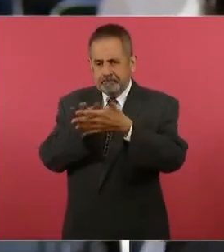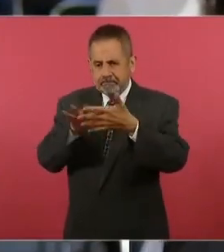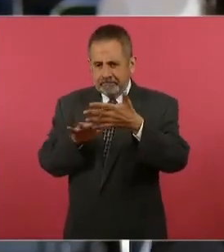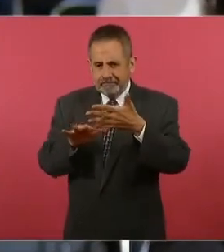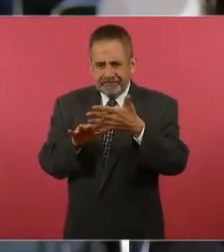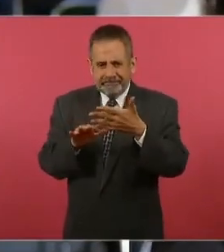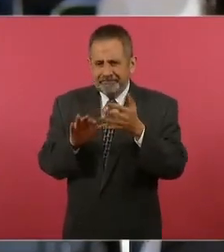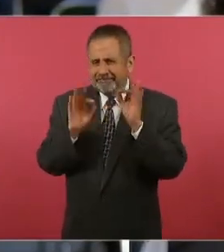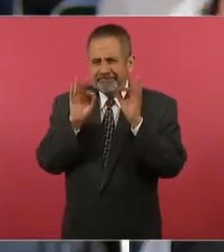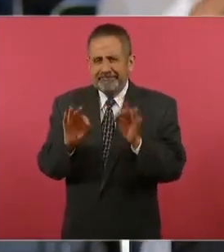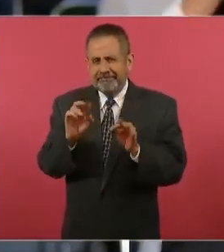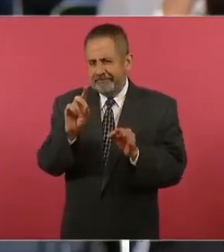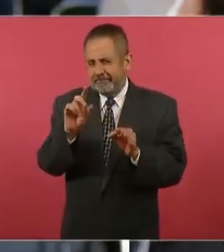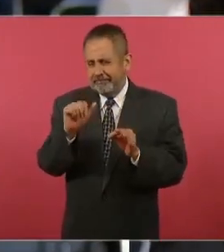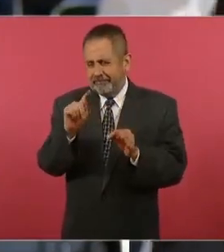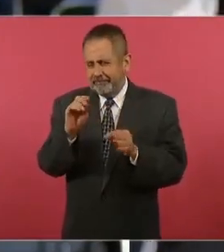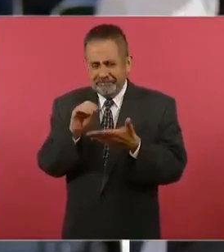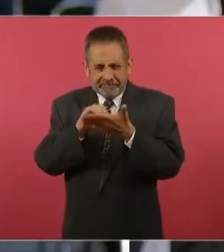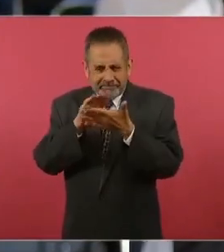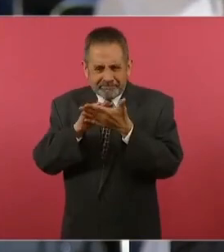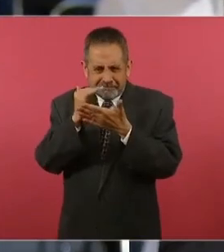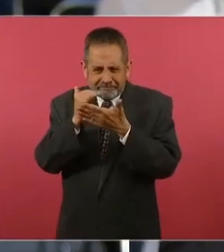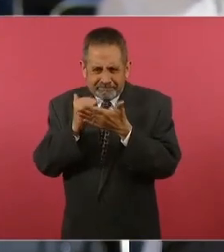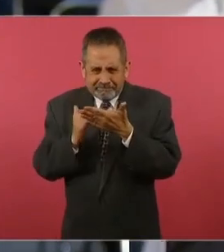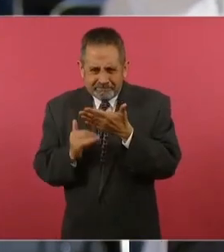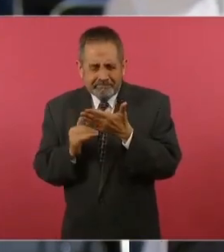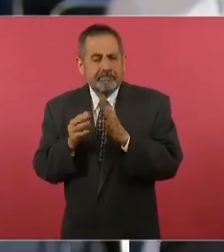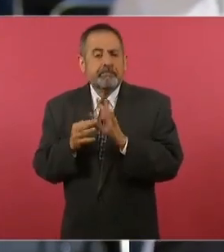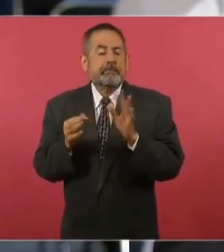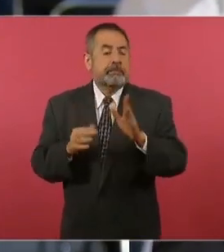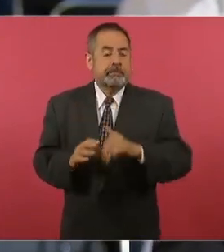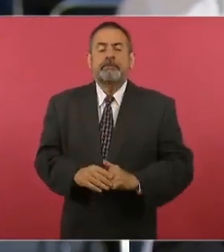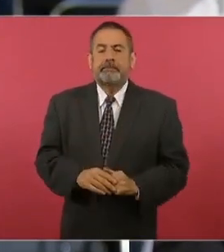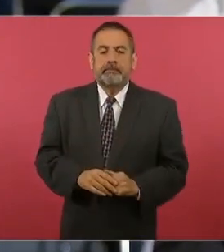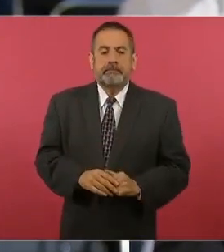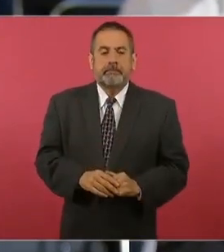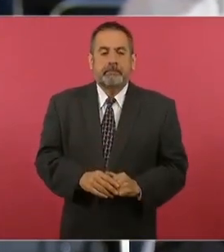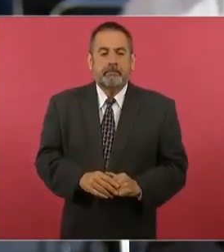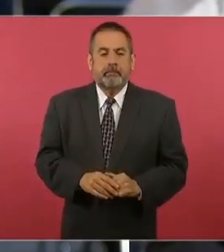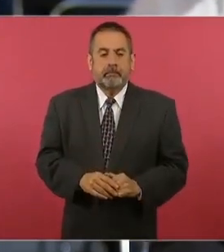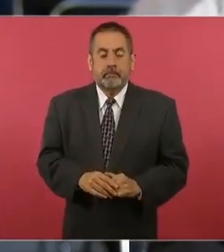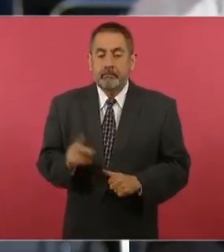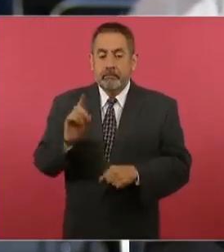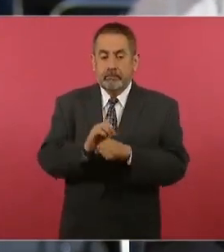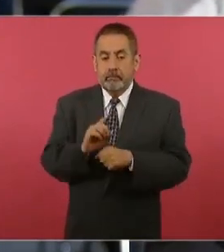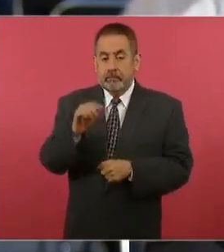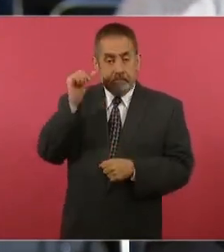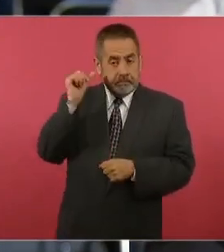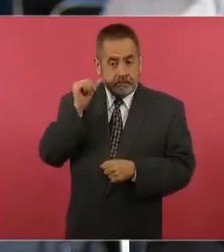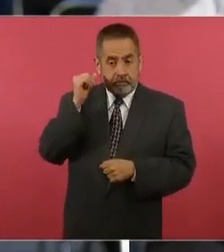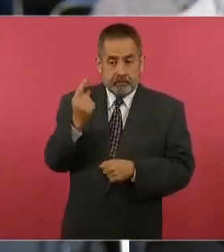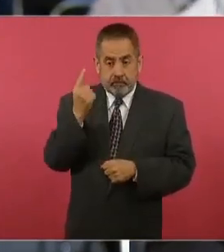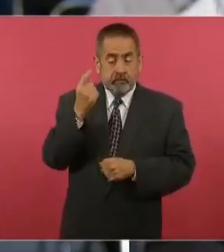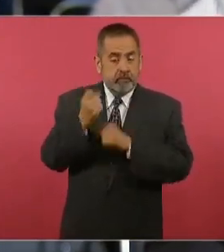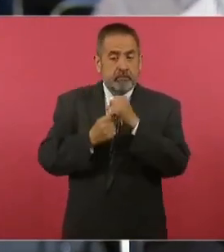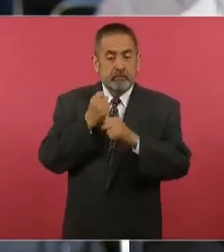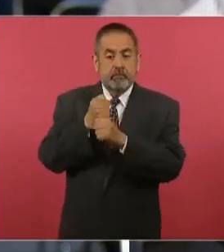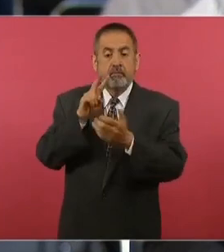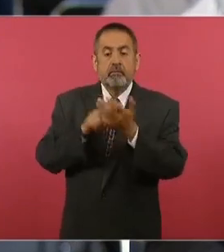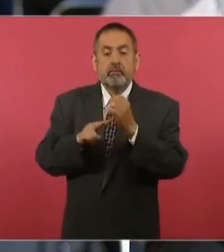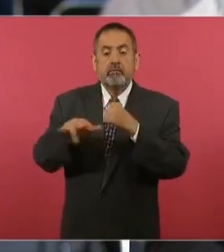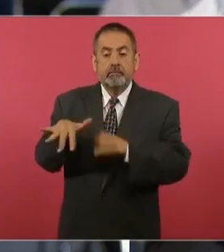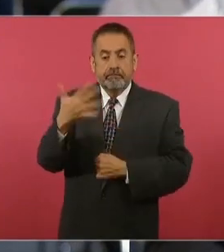datos específicos en el grupo. El 1 de abril de 2015,